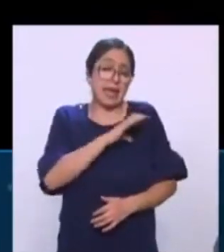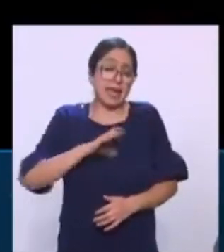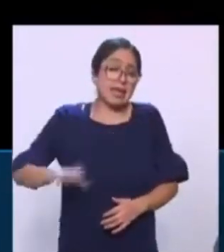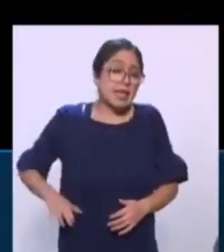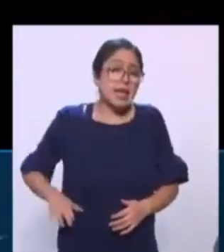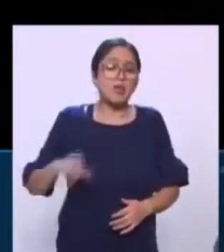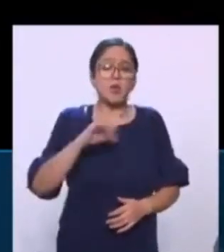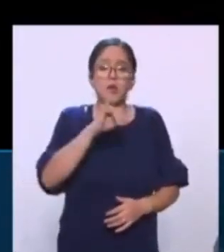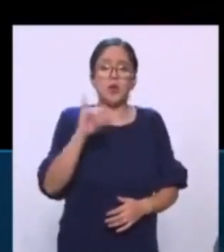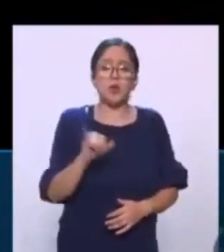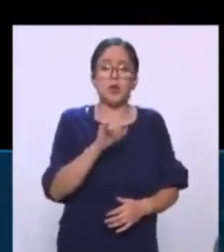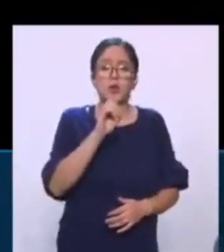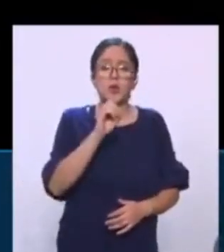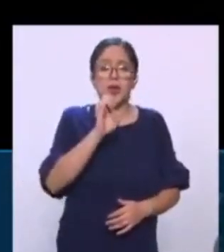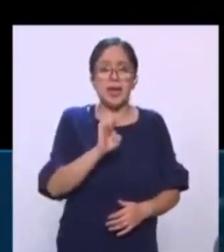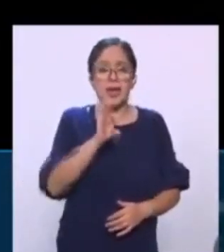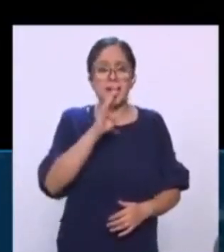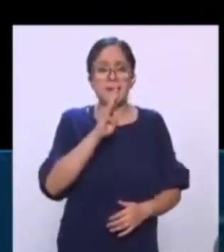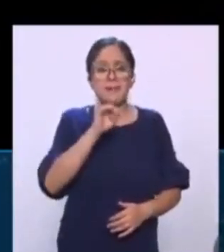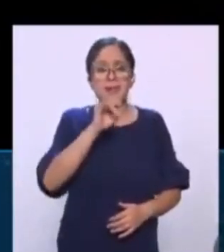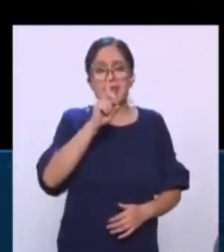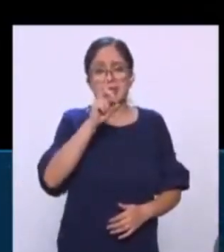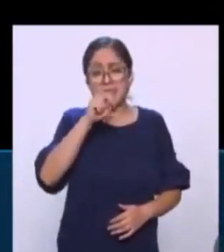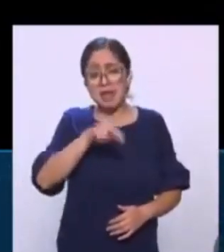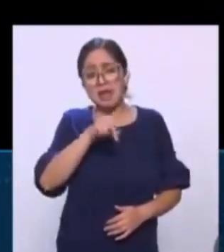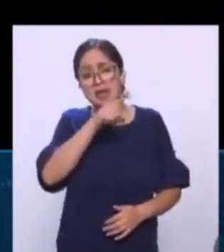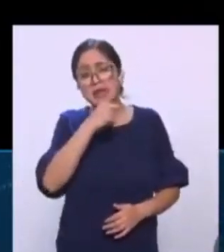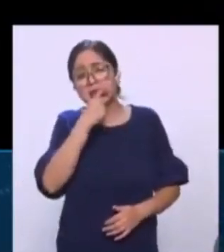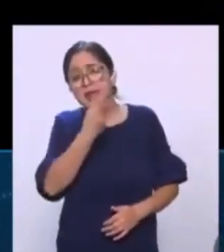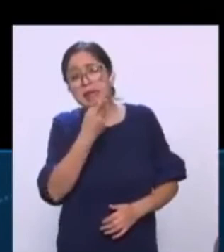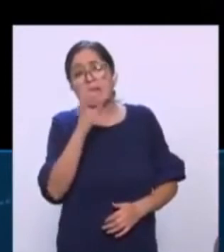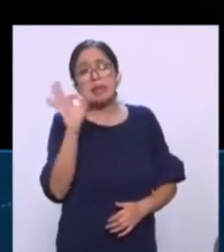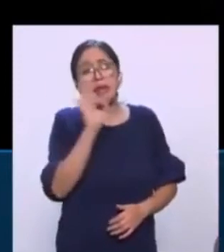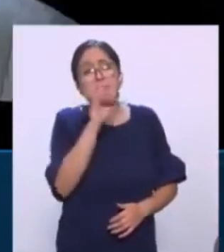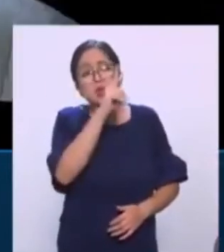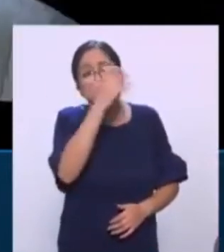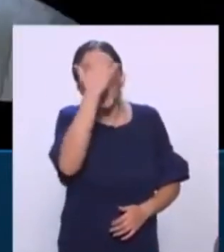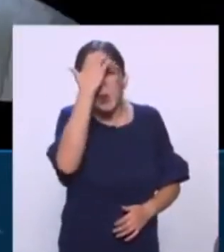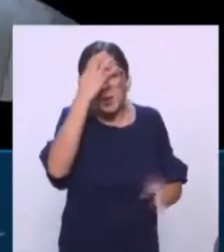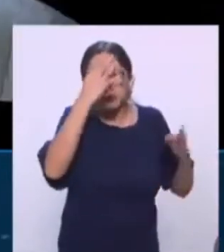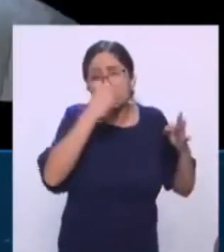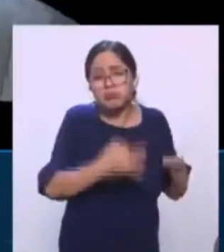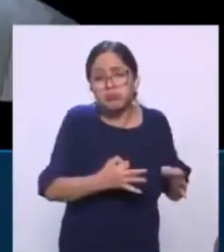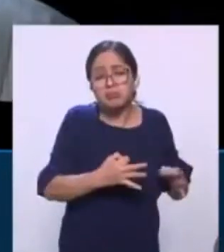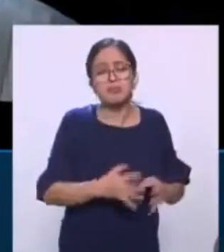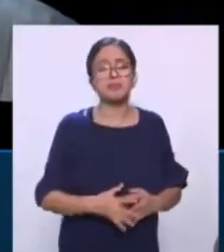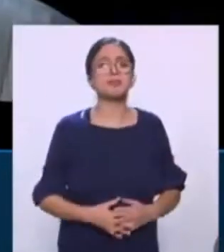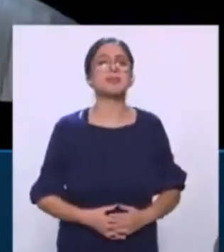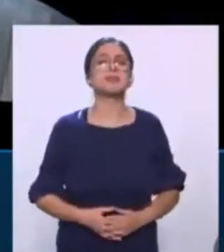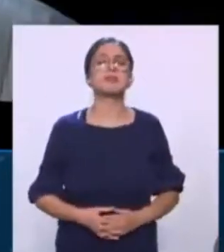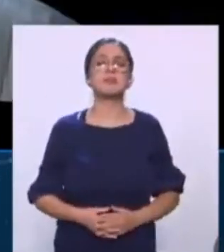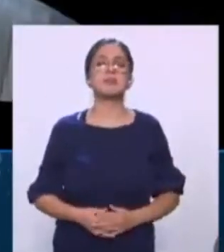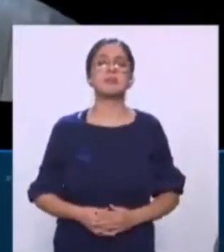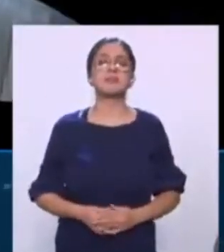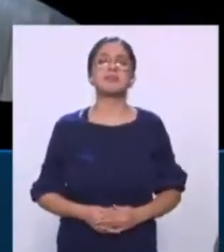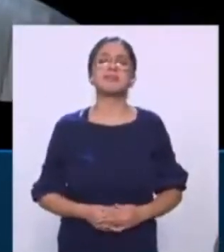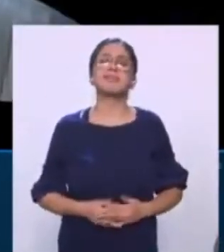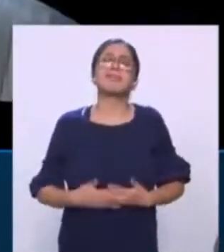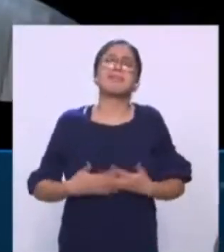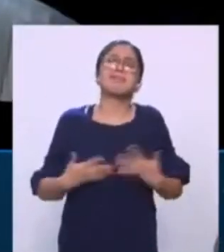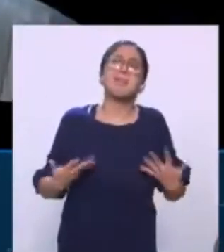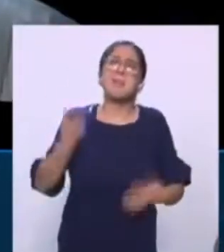tendríamos un escenario similar, dices, Héctor? Bueno, lo que pasa es que no se ha divulgado mucho en México